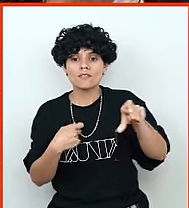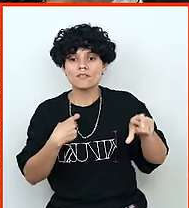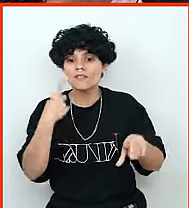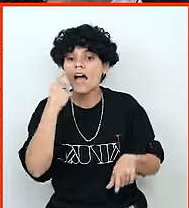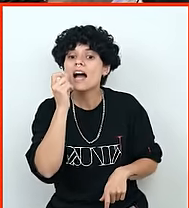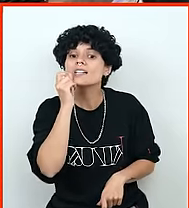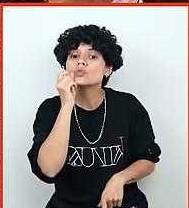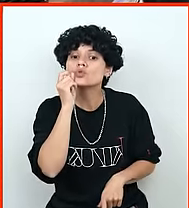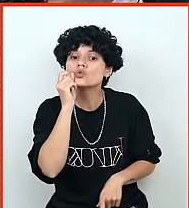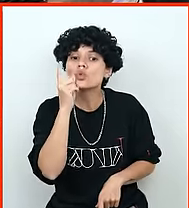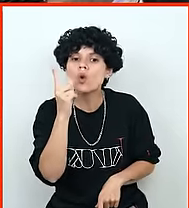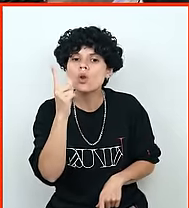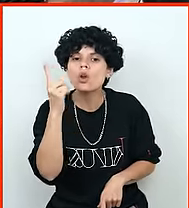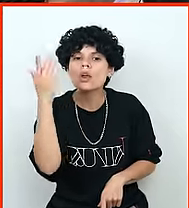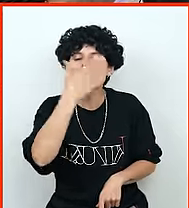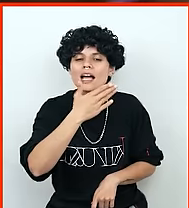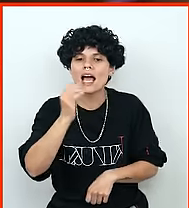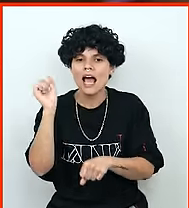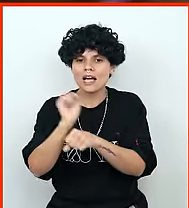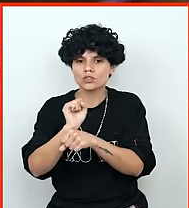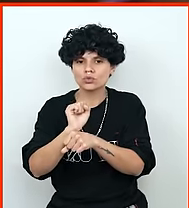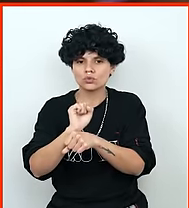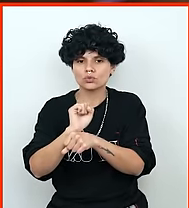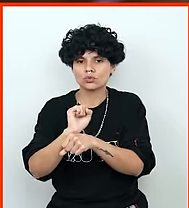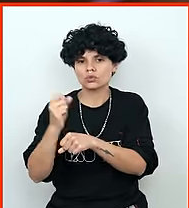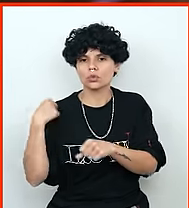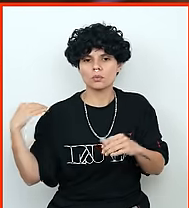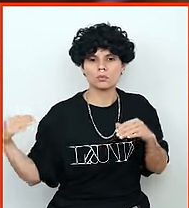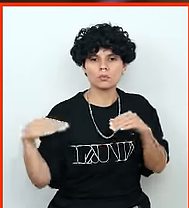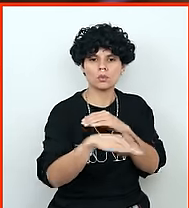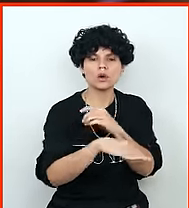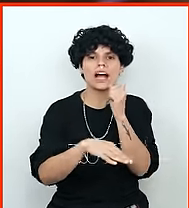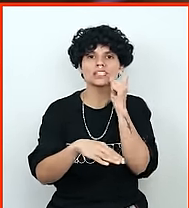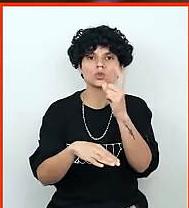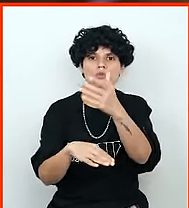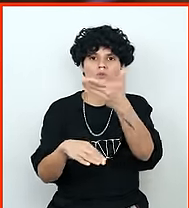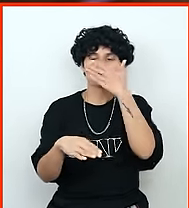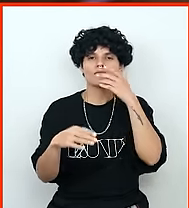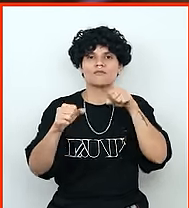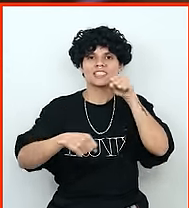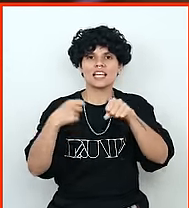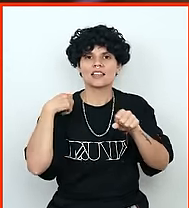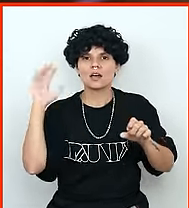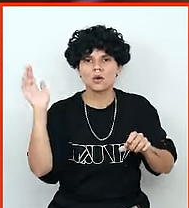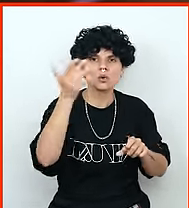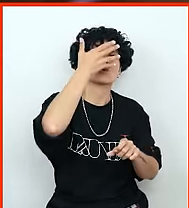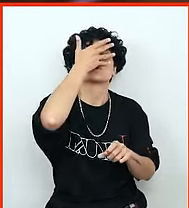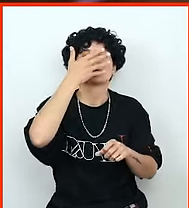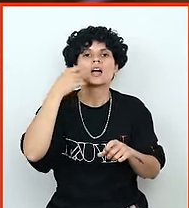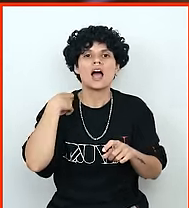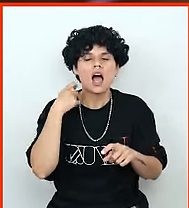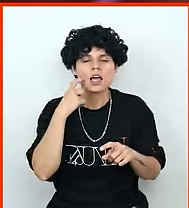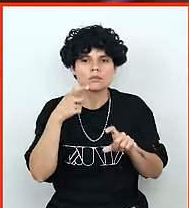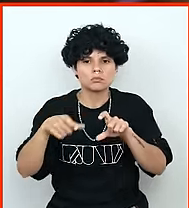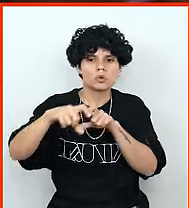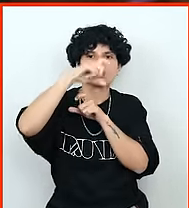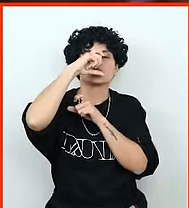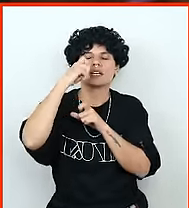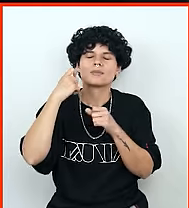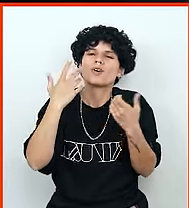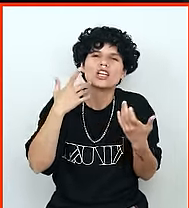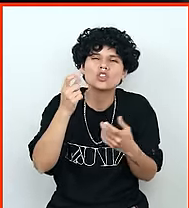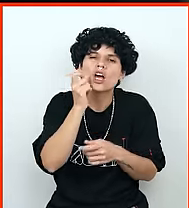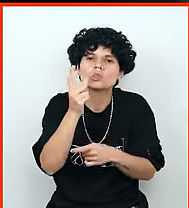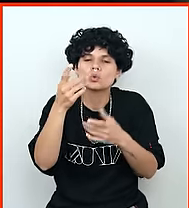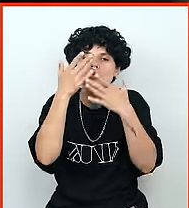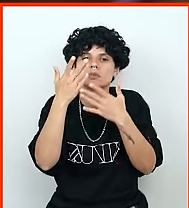amigo y de repente viste todo azul porque a ti te atropelló un auto y como tu bicicleta era azul, se te cayó encima y lo último que tuviste es el azul de la bicicleta. Y esa fue la explicación oficial que se me dio,